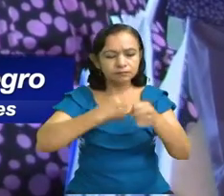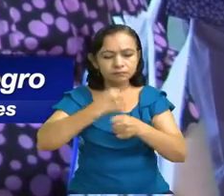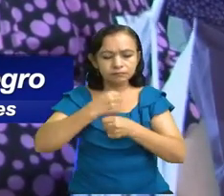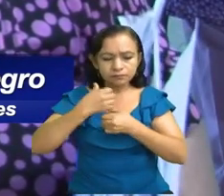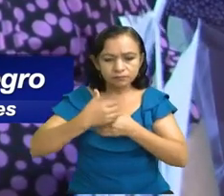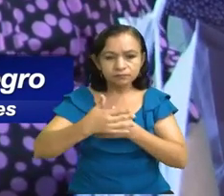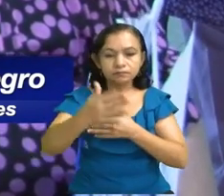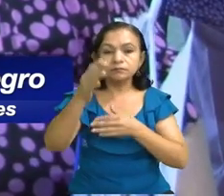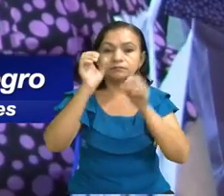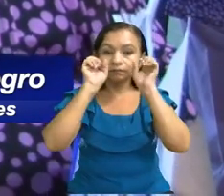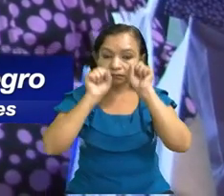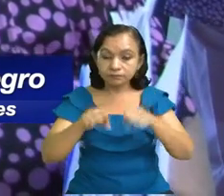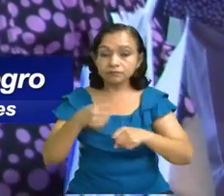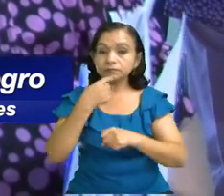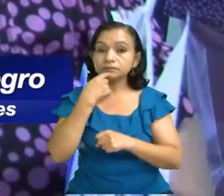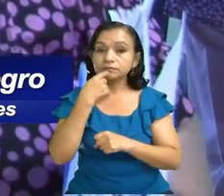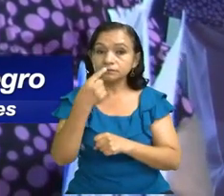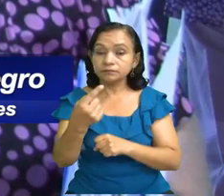que decir que